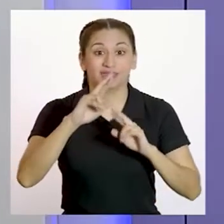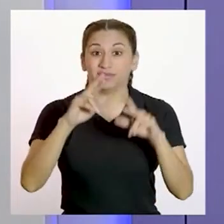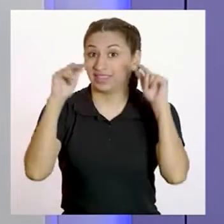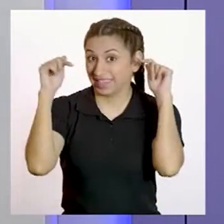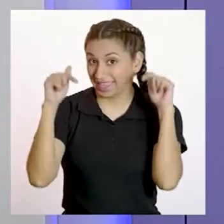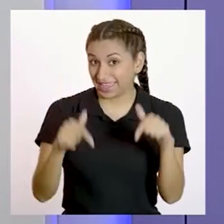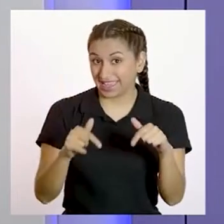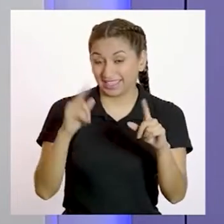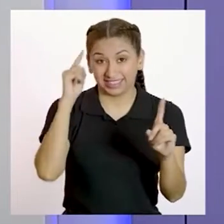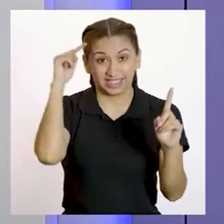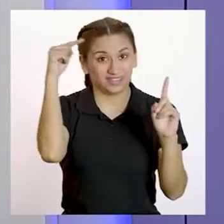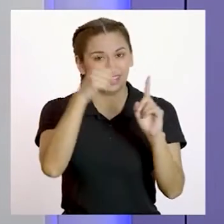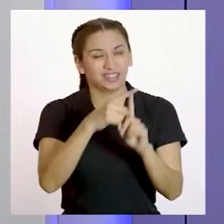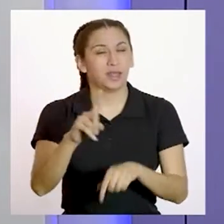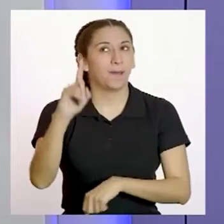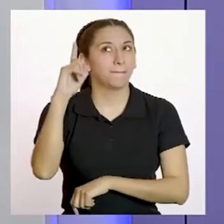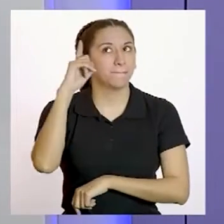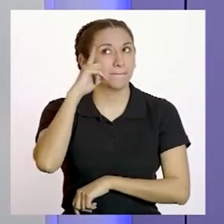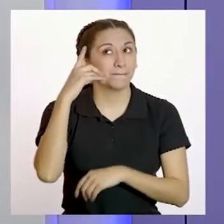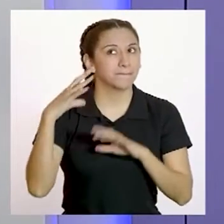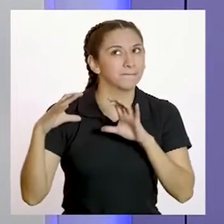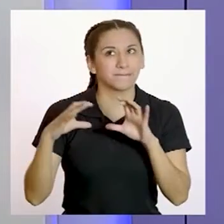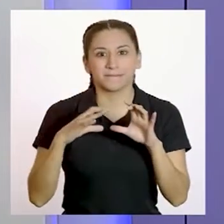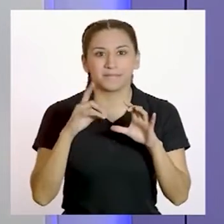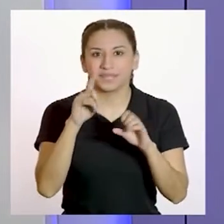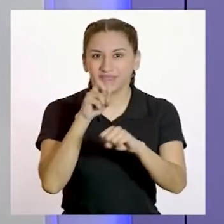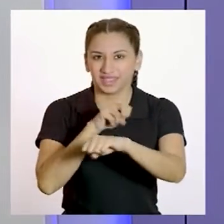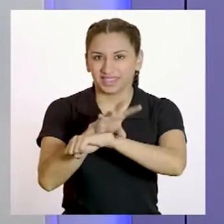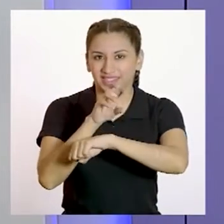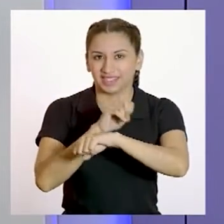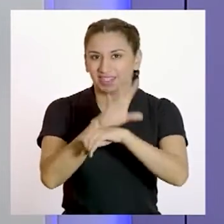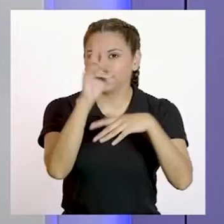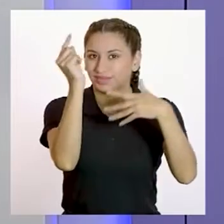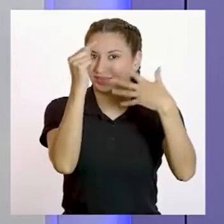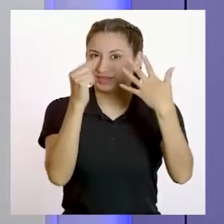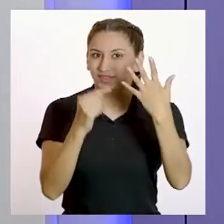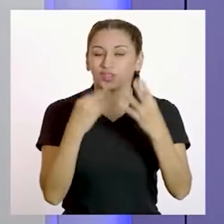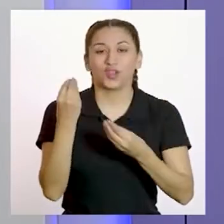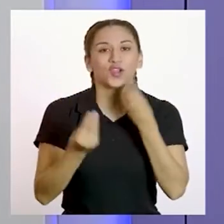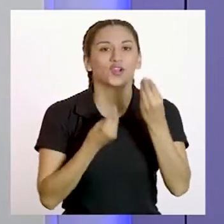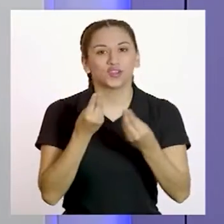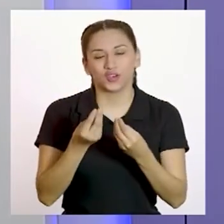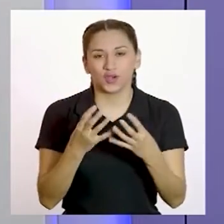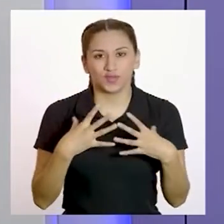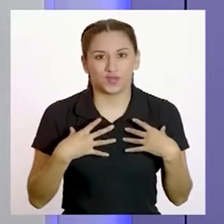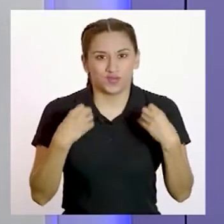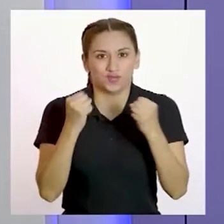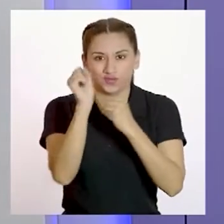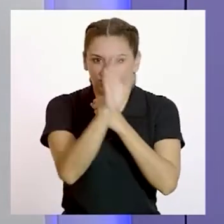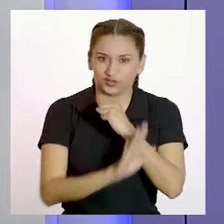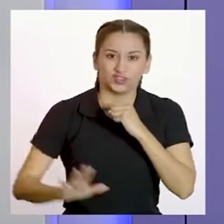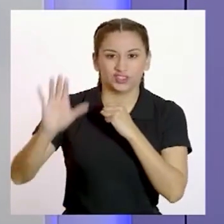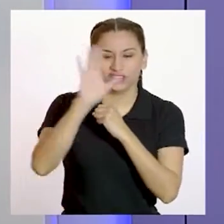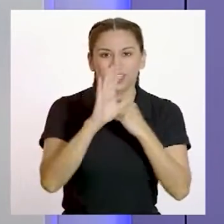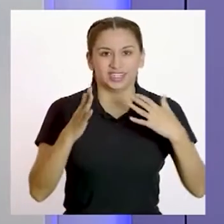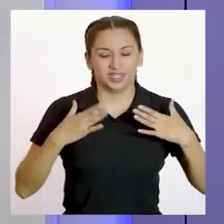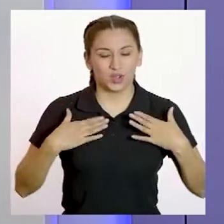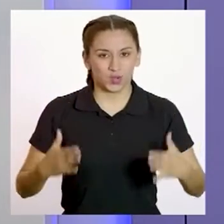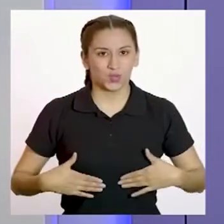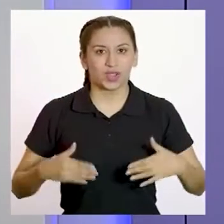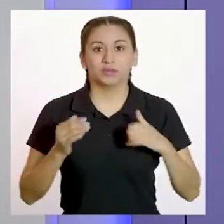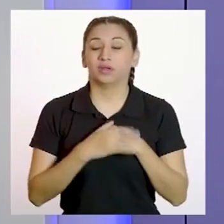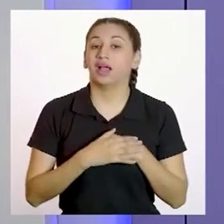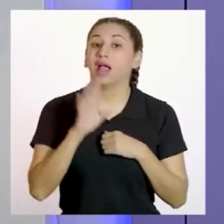para responder a este reto, pensamos en elaborar recomendaciones sobre cómo fortalecer nuestro